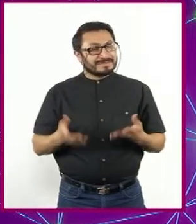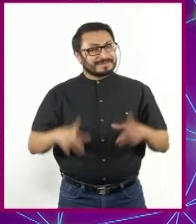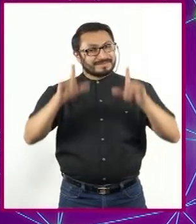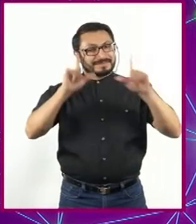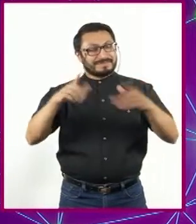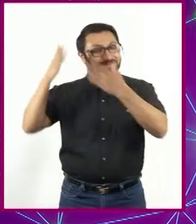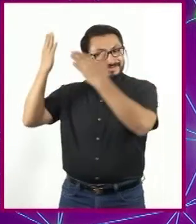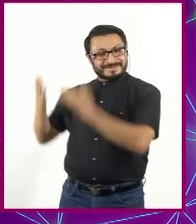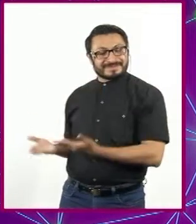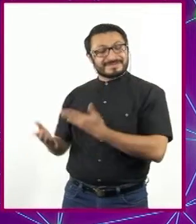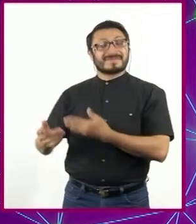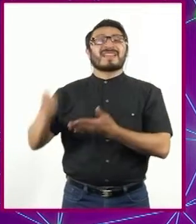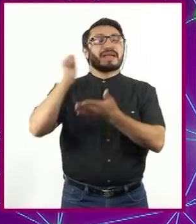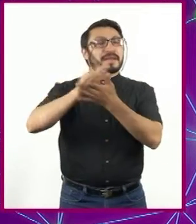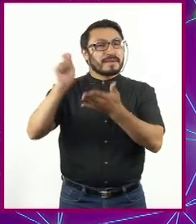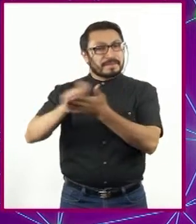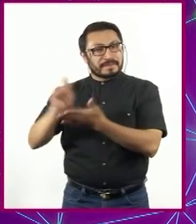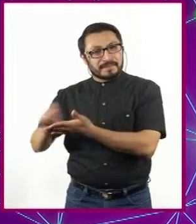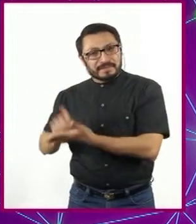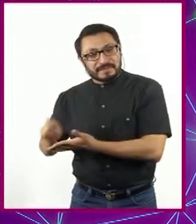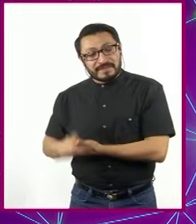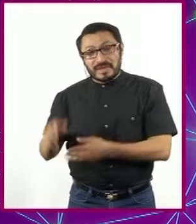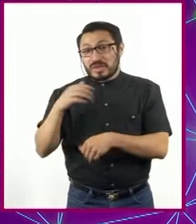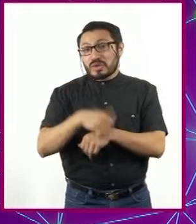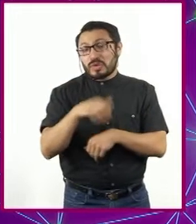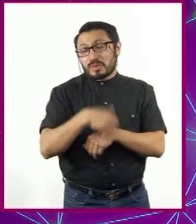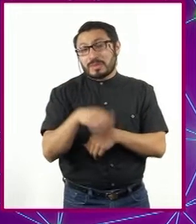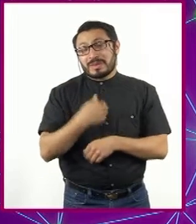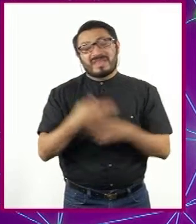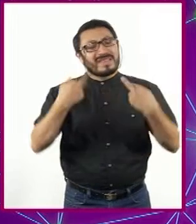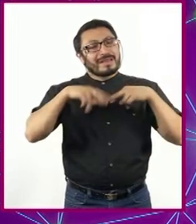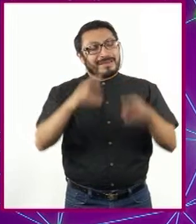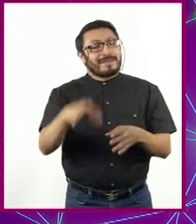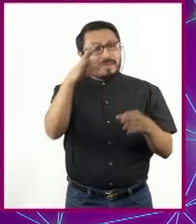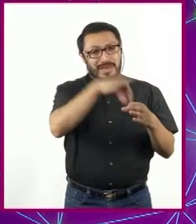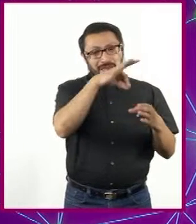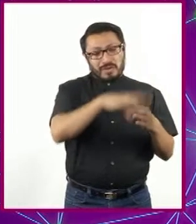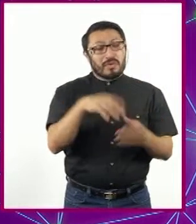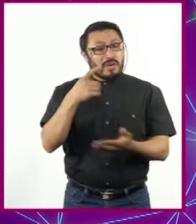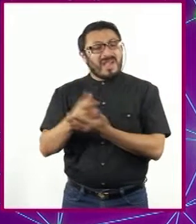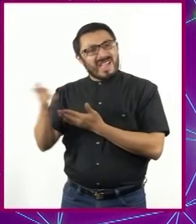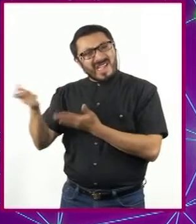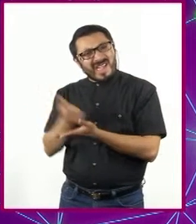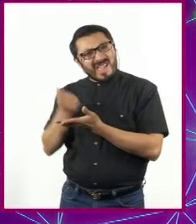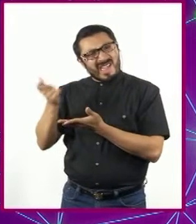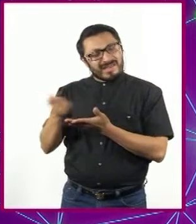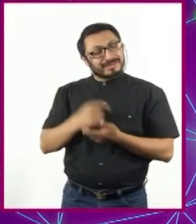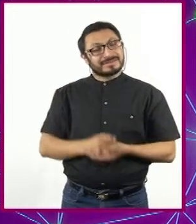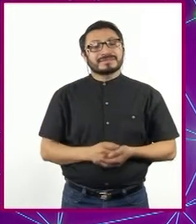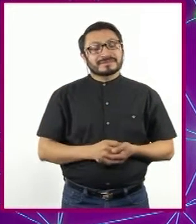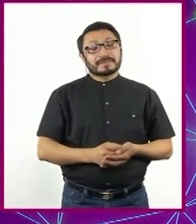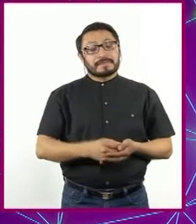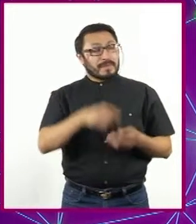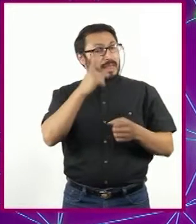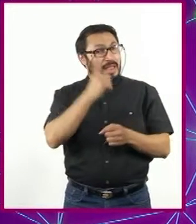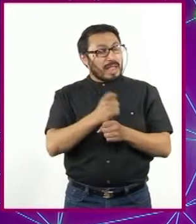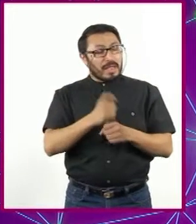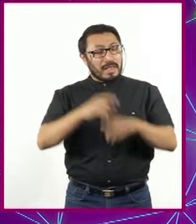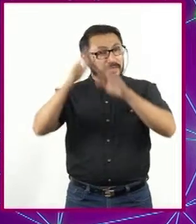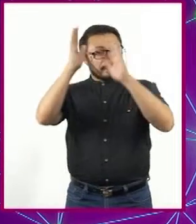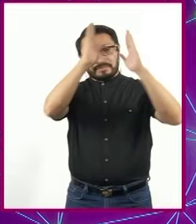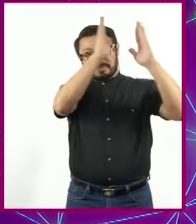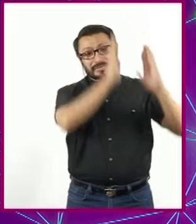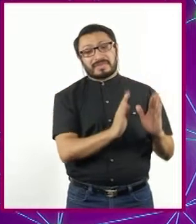tabla en donde se registran las cantidades que representan los ahorros y el gasto de Carlos. En la primera columna de la